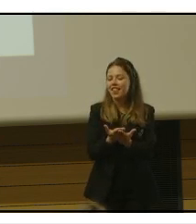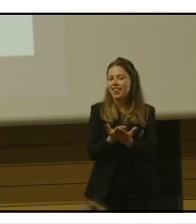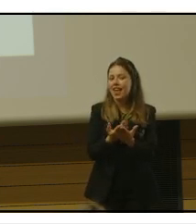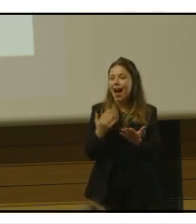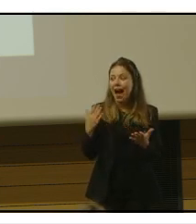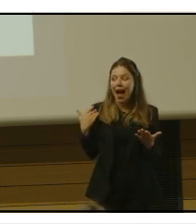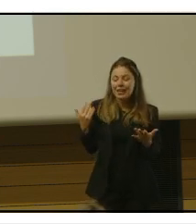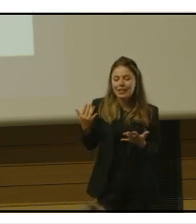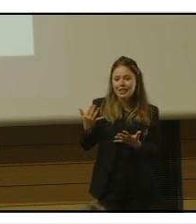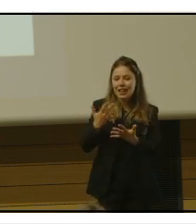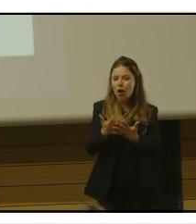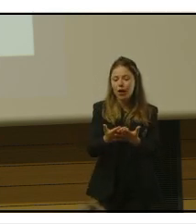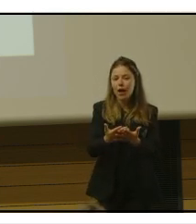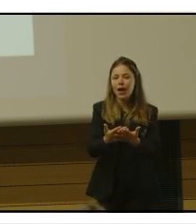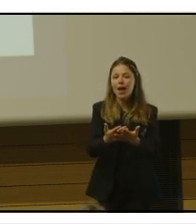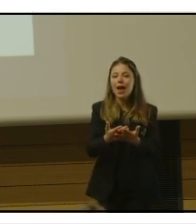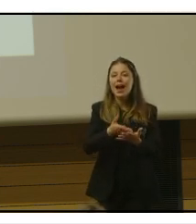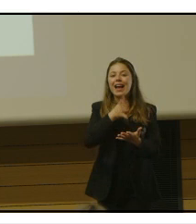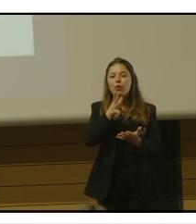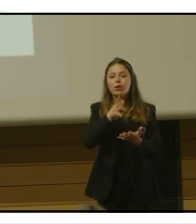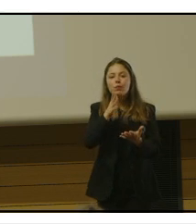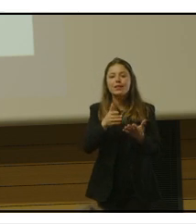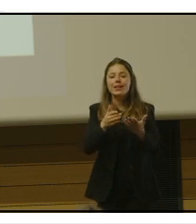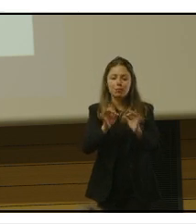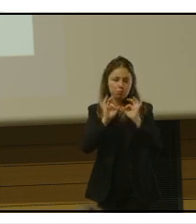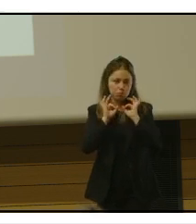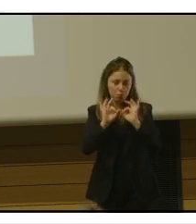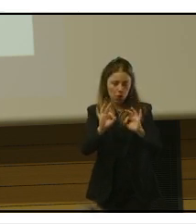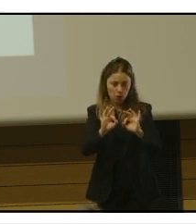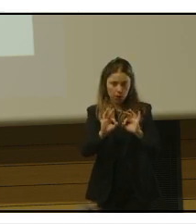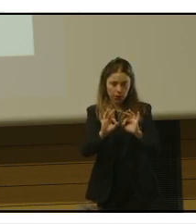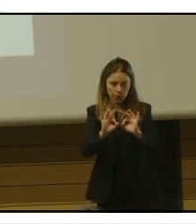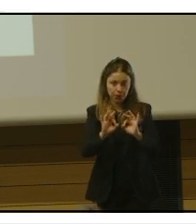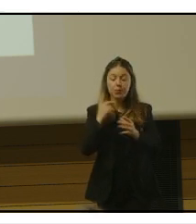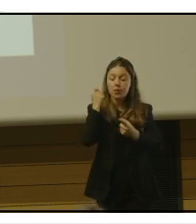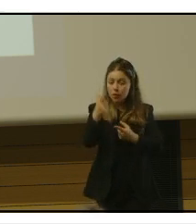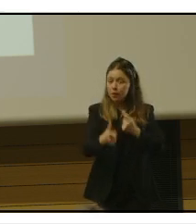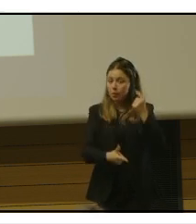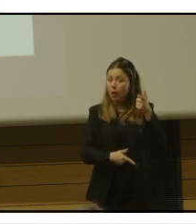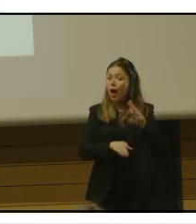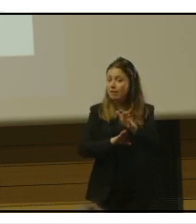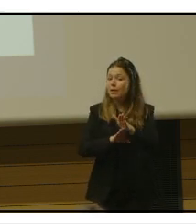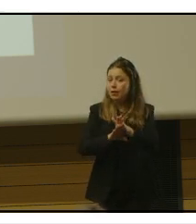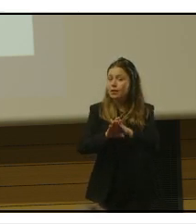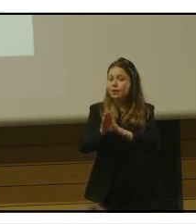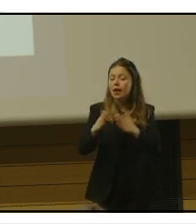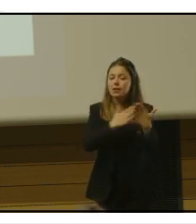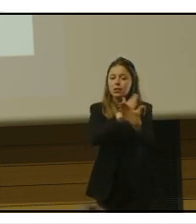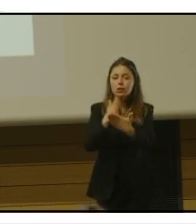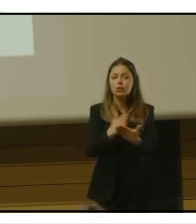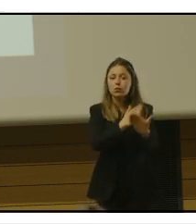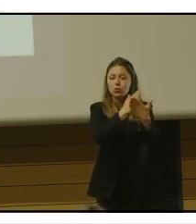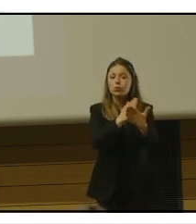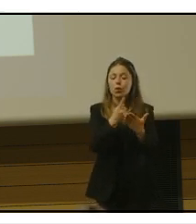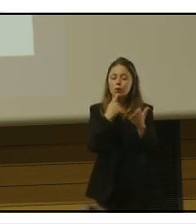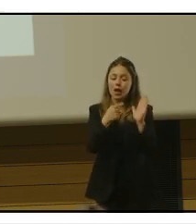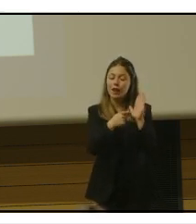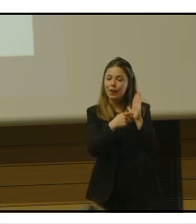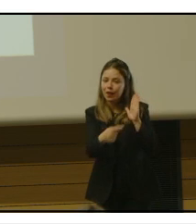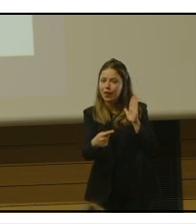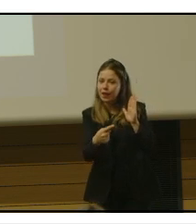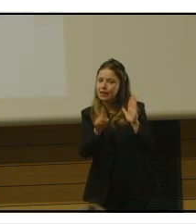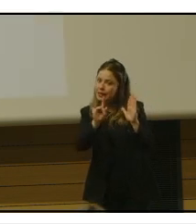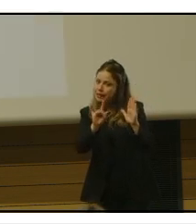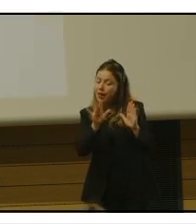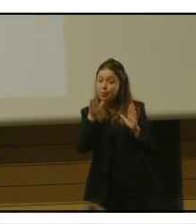la fecha no está causalmente establecida. Cada vez se está avanzando más, cada vez hay más estudios que apuntan hacia esto,